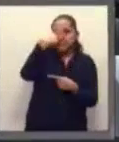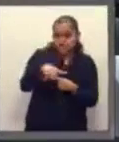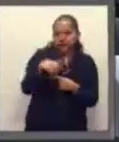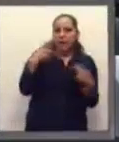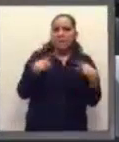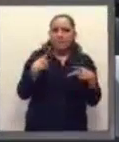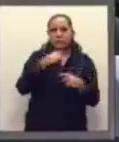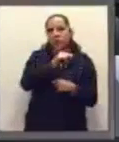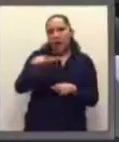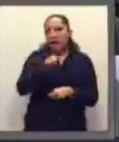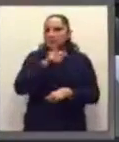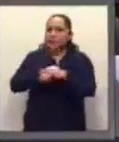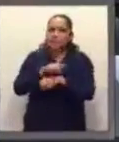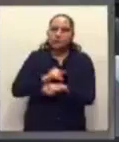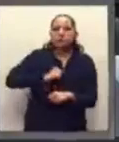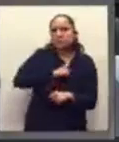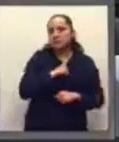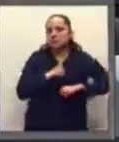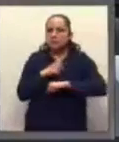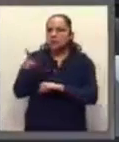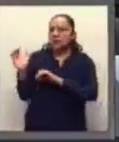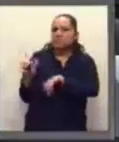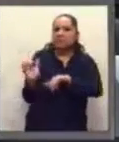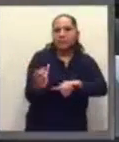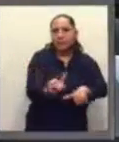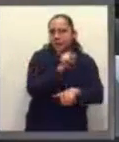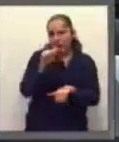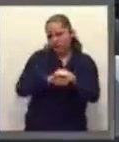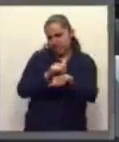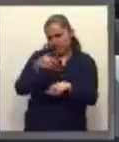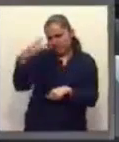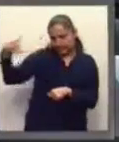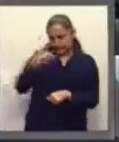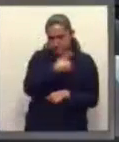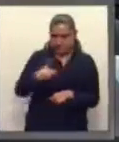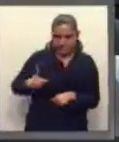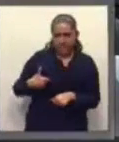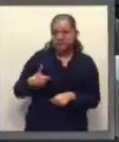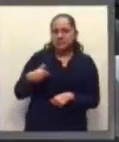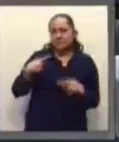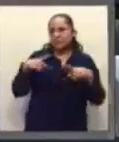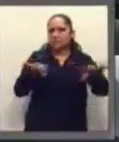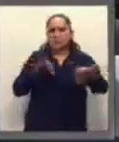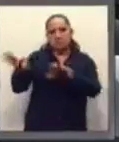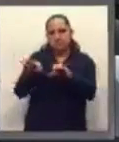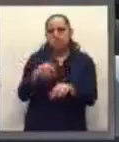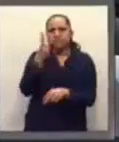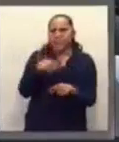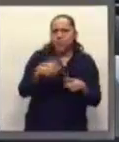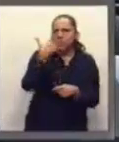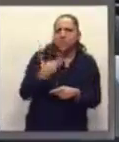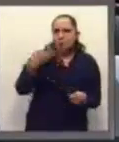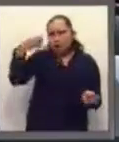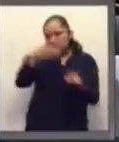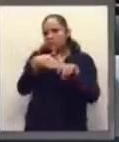los amigos o los conocidos de los presidentes de estos comités, sin atender a un principio de